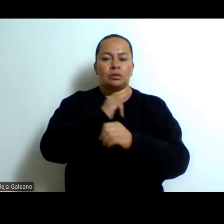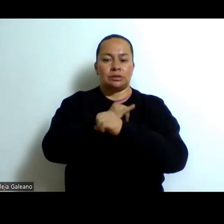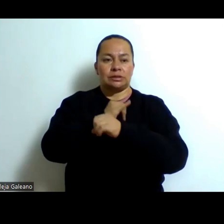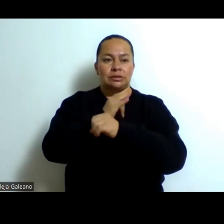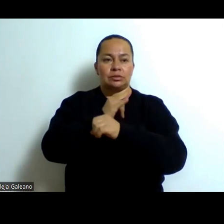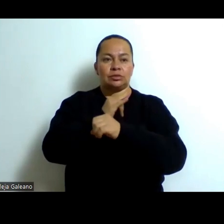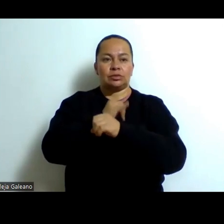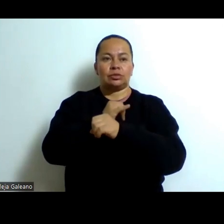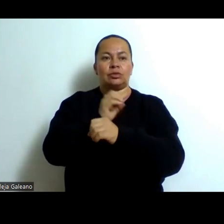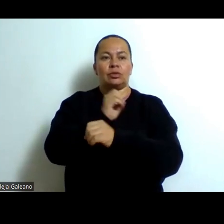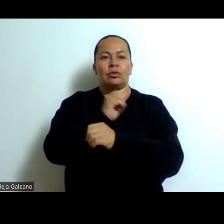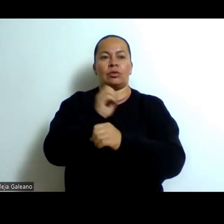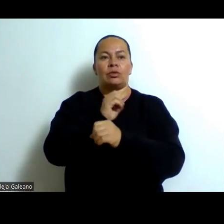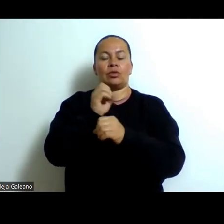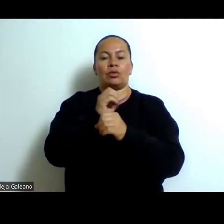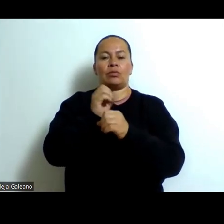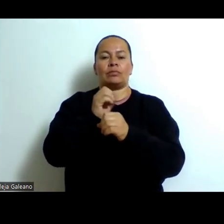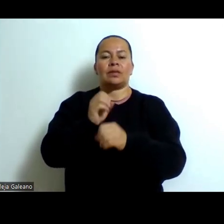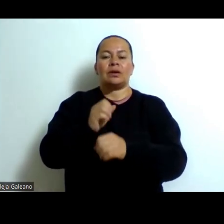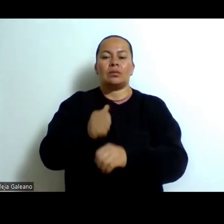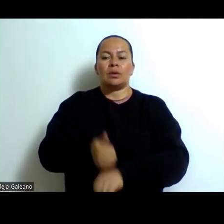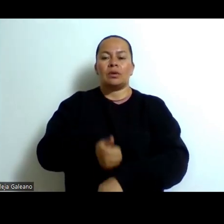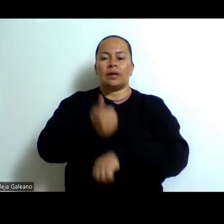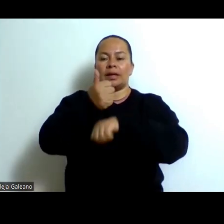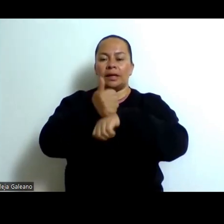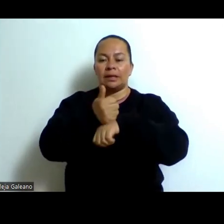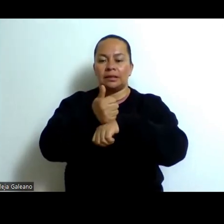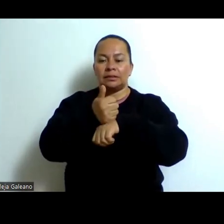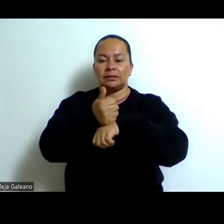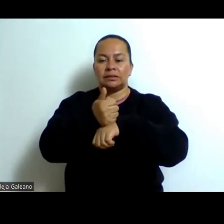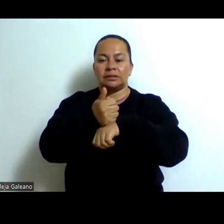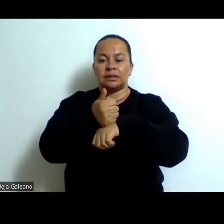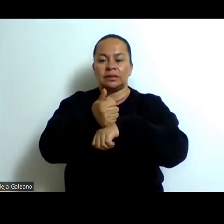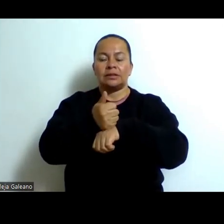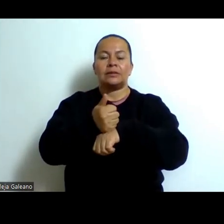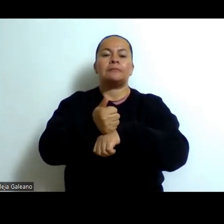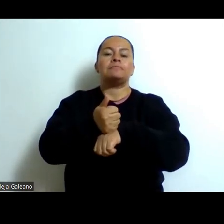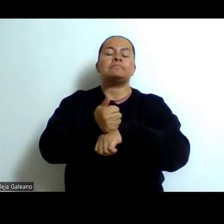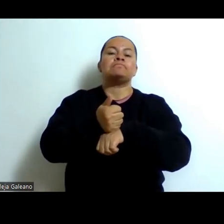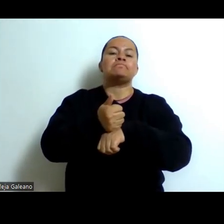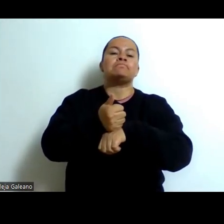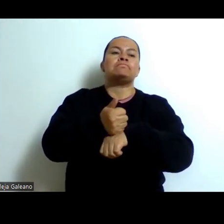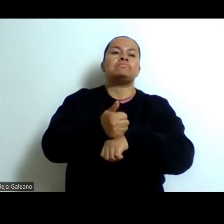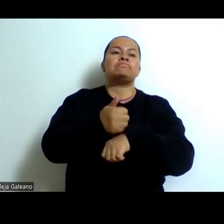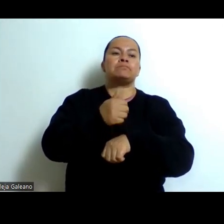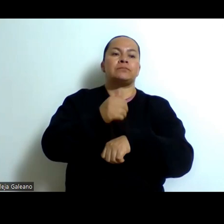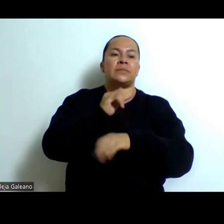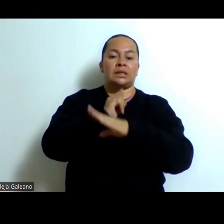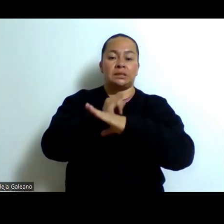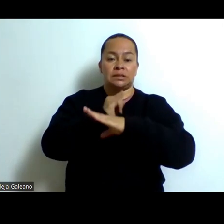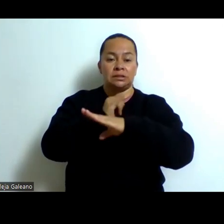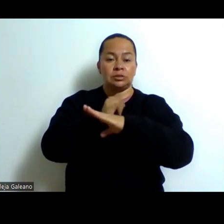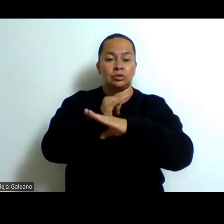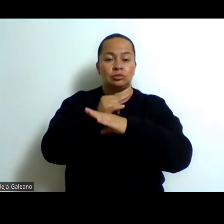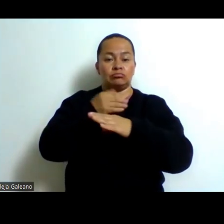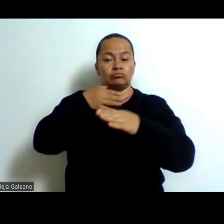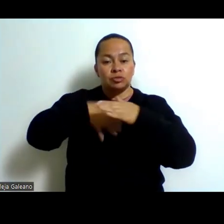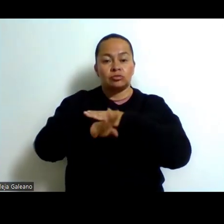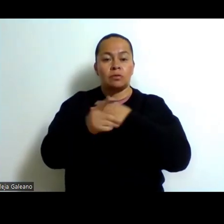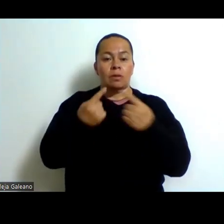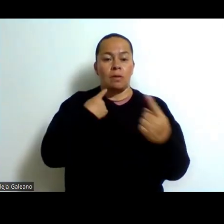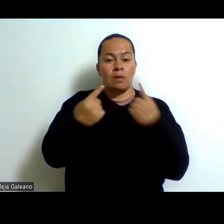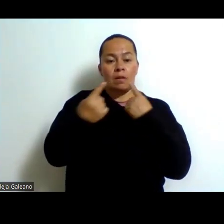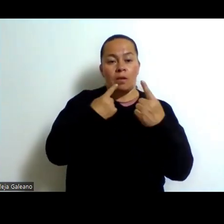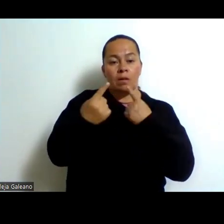entidad del Estado que es la gerencia de discapacidad este entre abrir varios debates